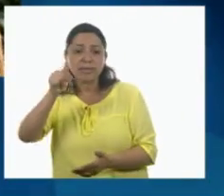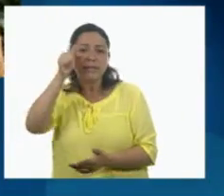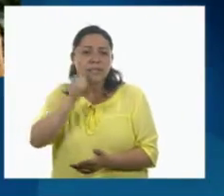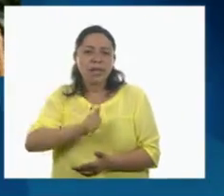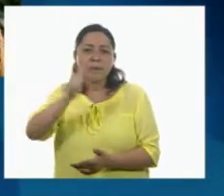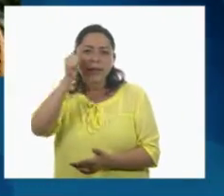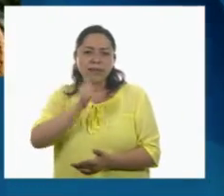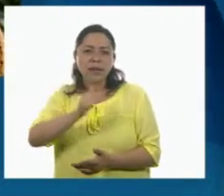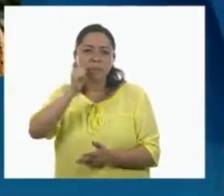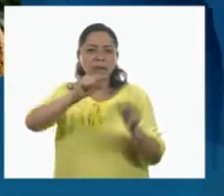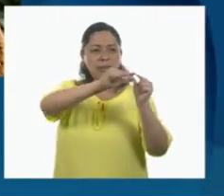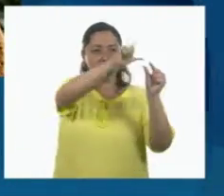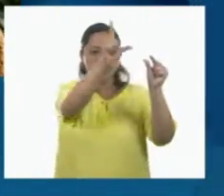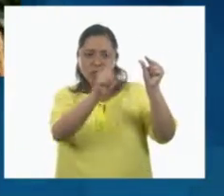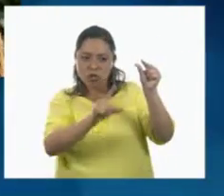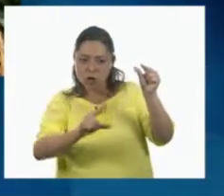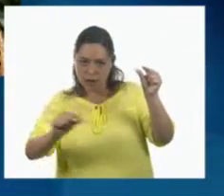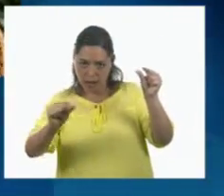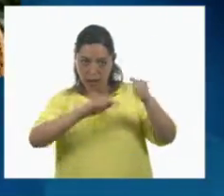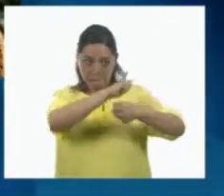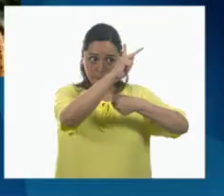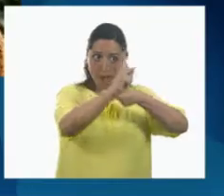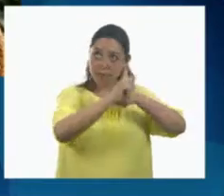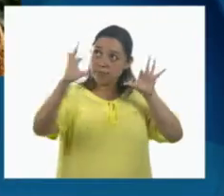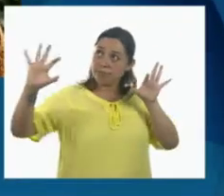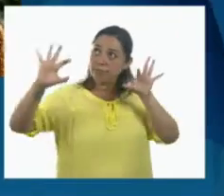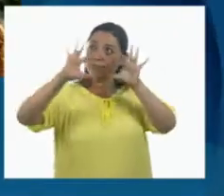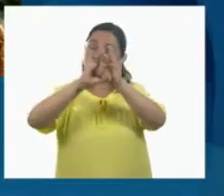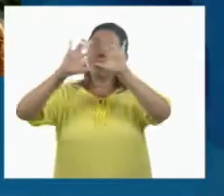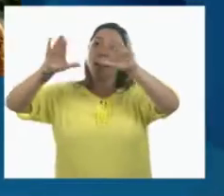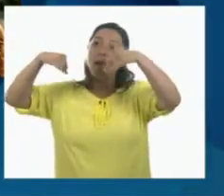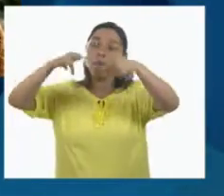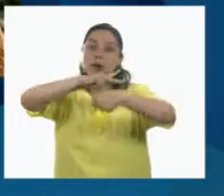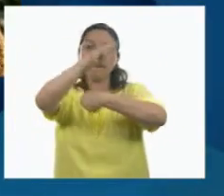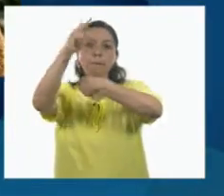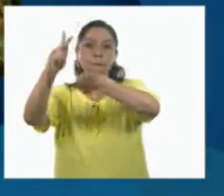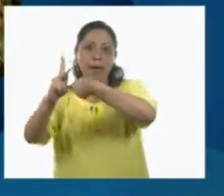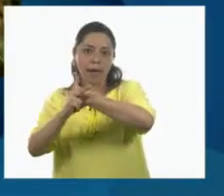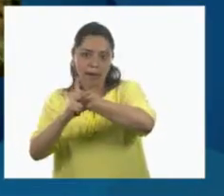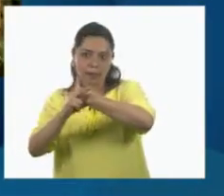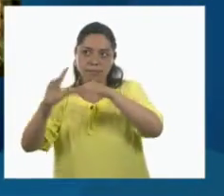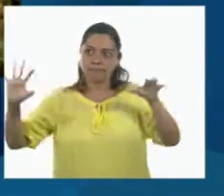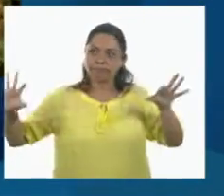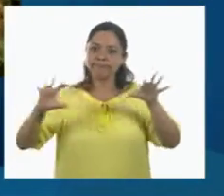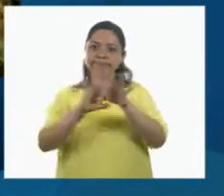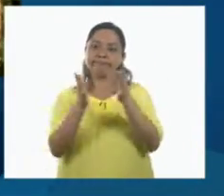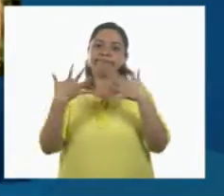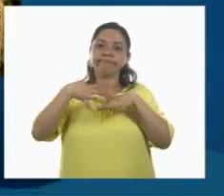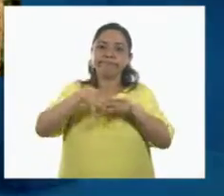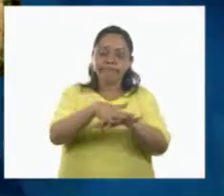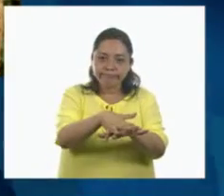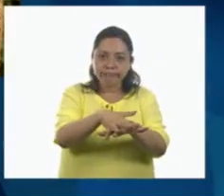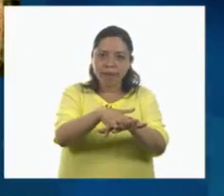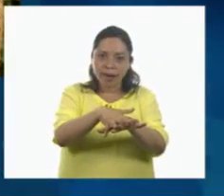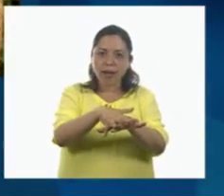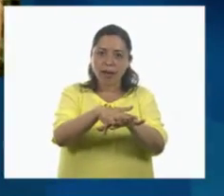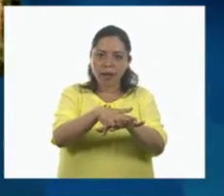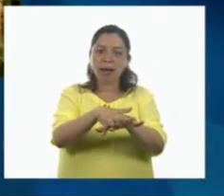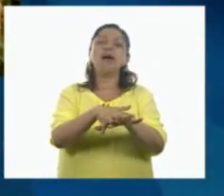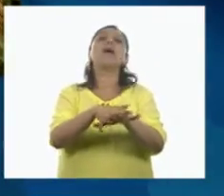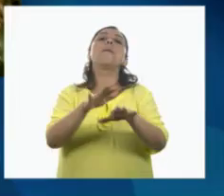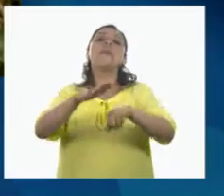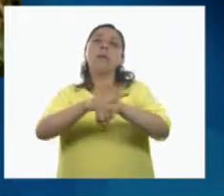con elementos internacionales, ya que desde un principio había esa importación de productos